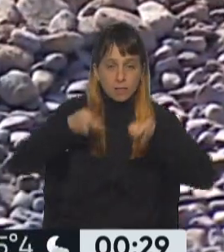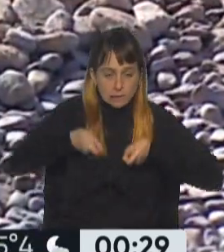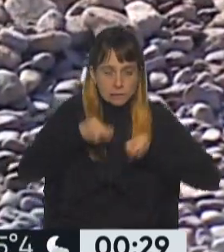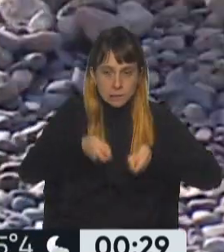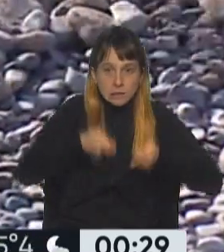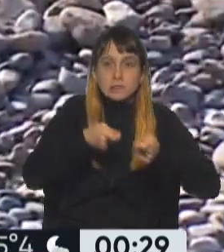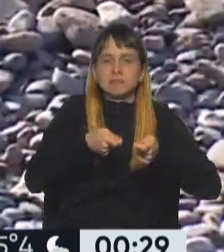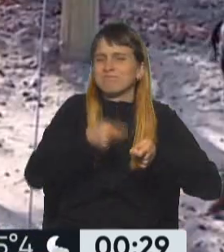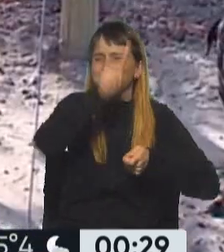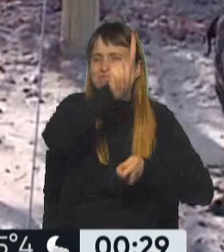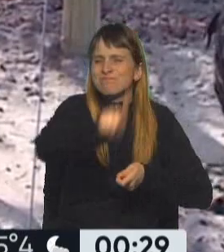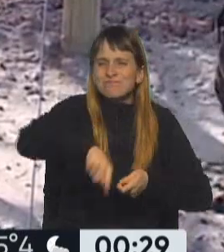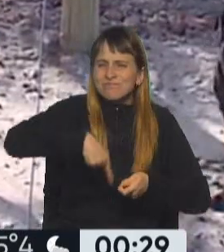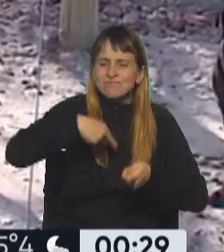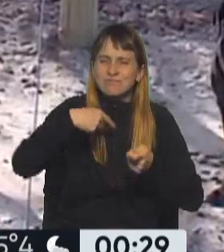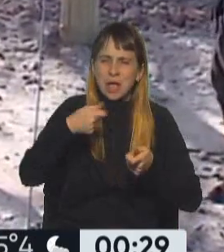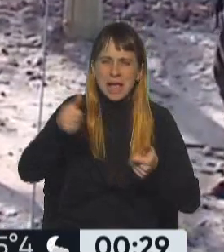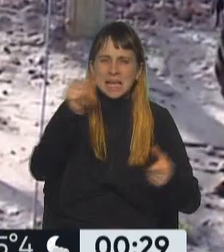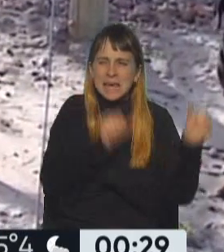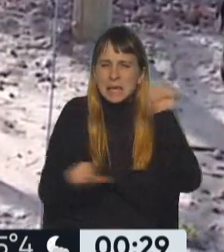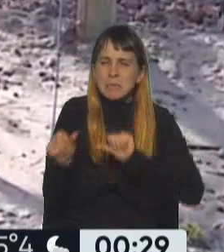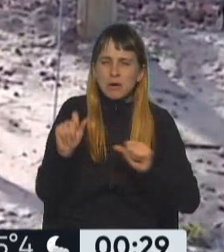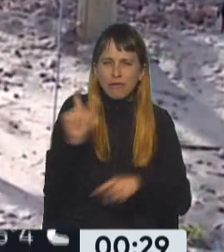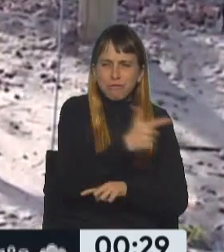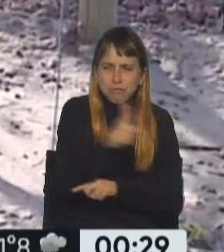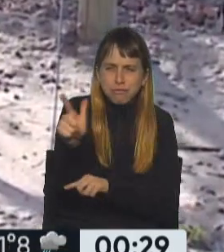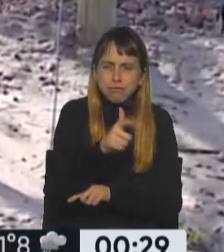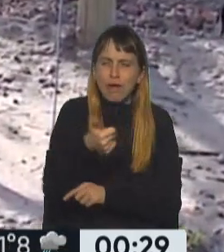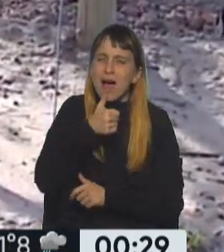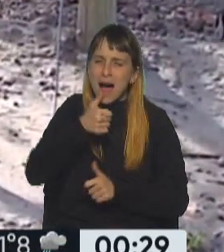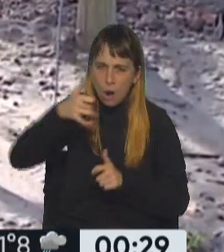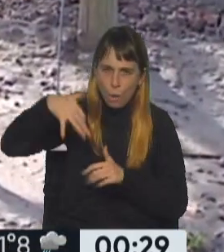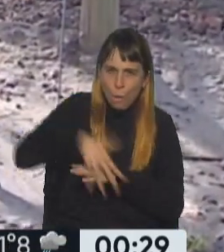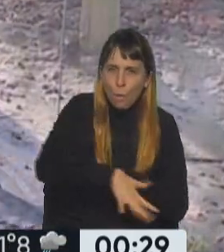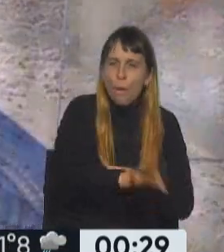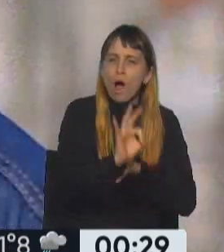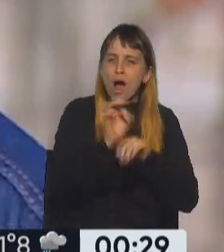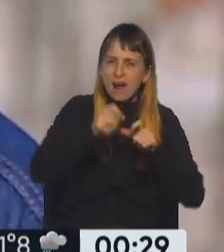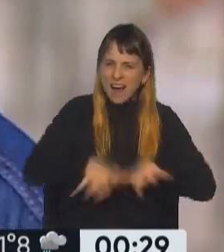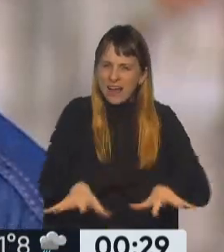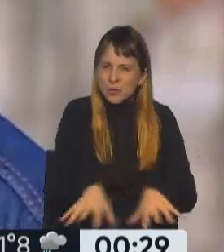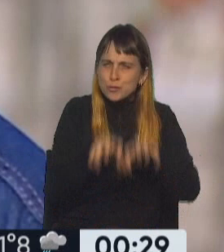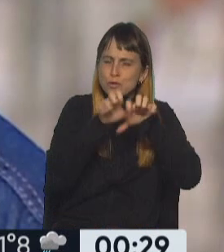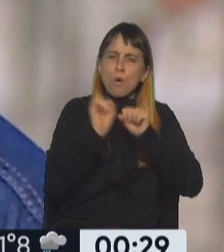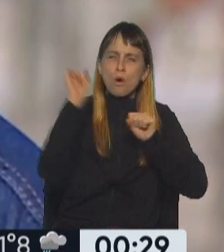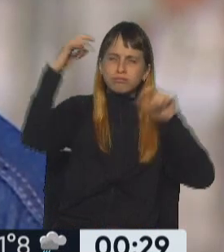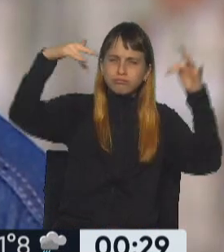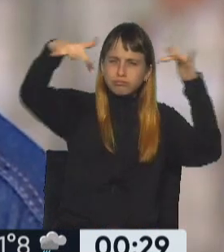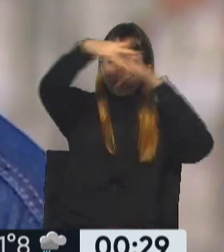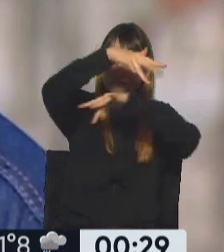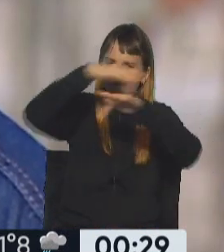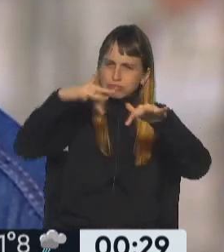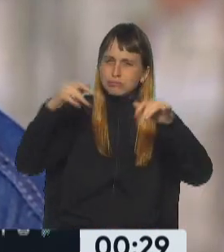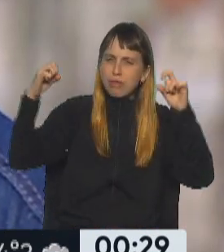en producción, con químicos en el suelo, en el agua y arriba, no vas a tener resultados en mucho